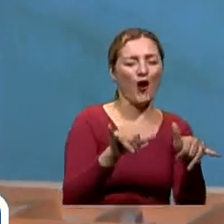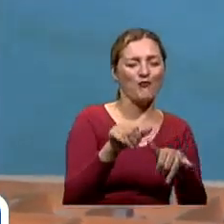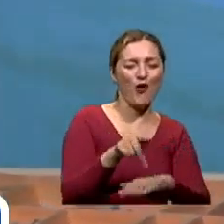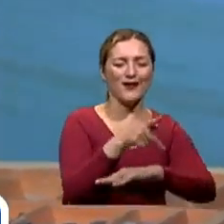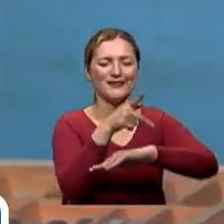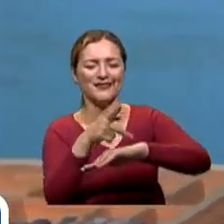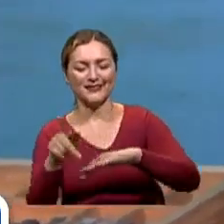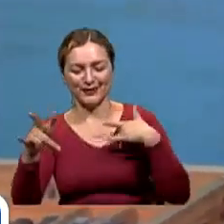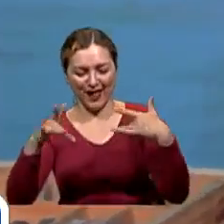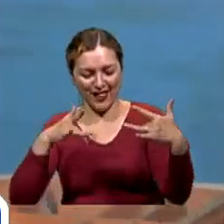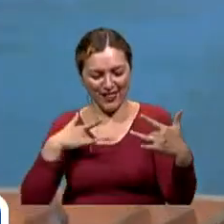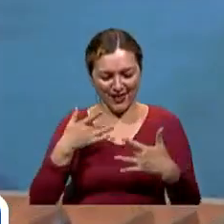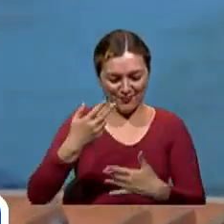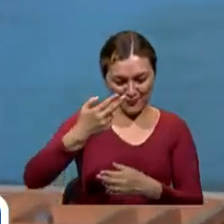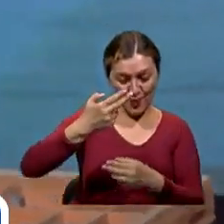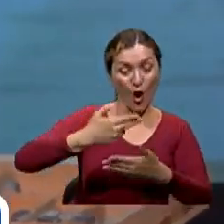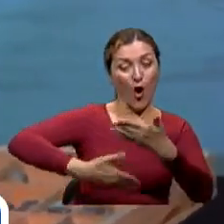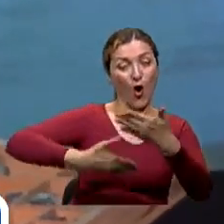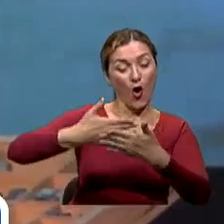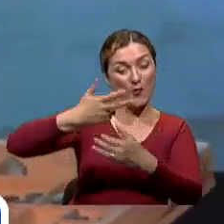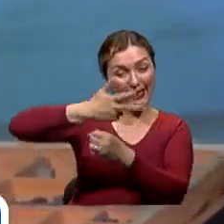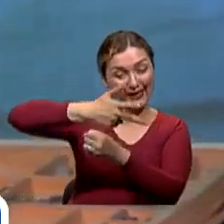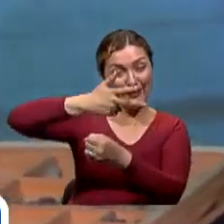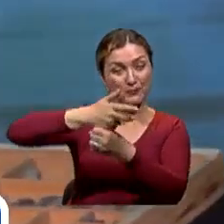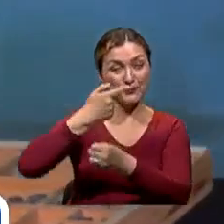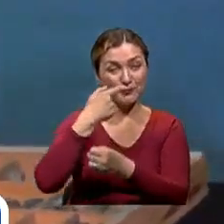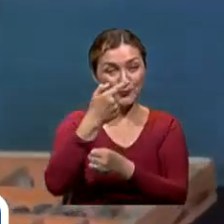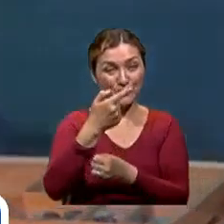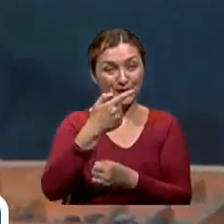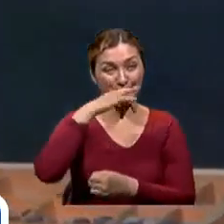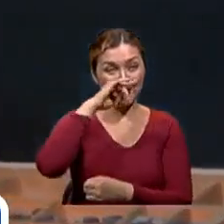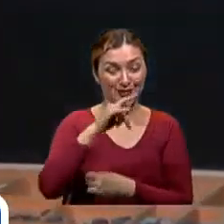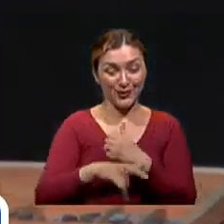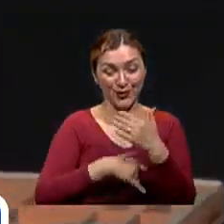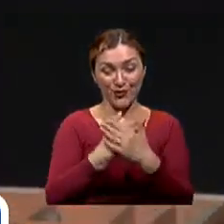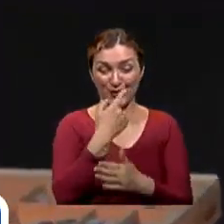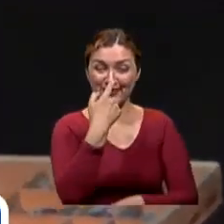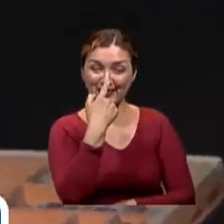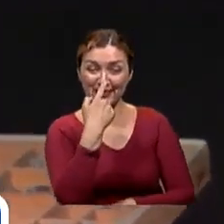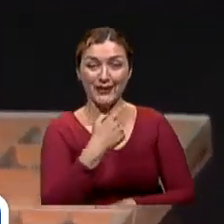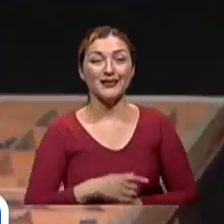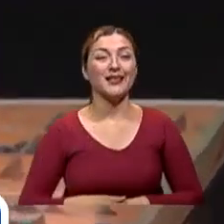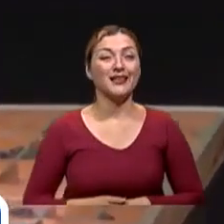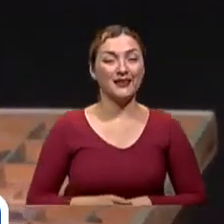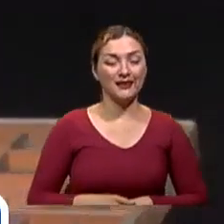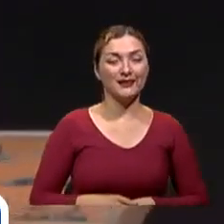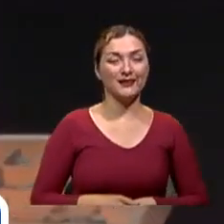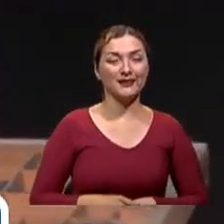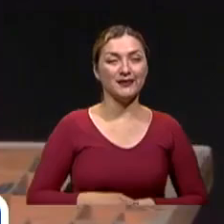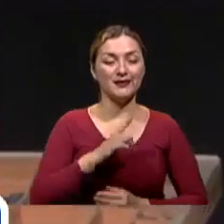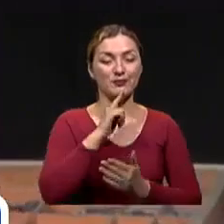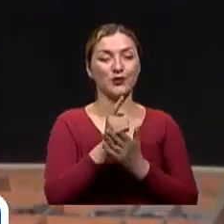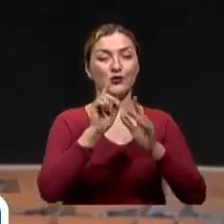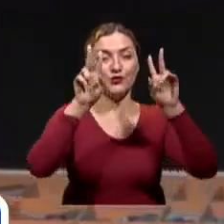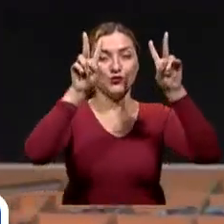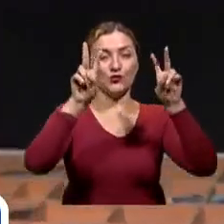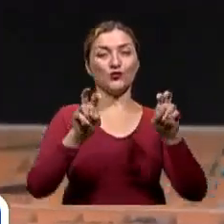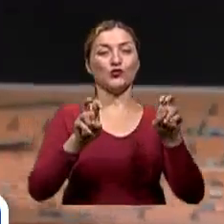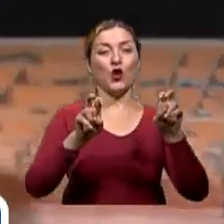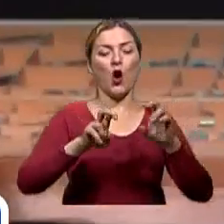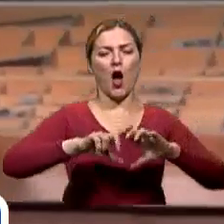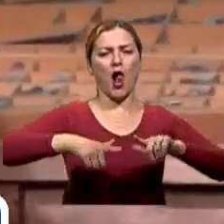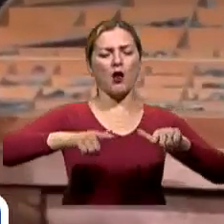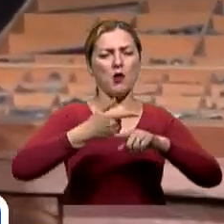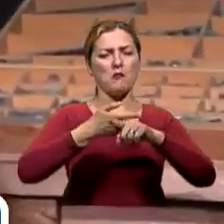jugar mucho con proyecciones justamente acá los chicos. Es muy interesante todo lo que va a estar puesto en escena. Sí, yo creo que realmente la obra conjuga varios